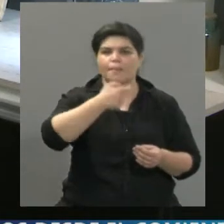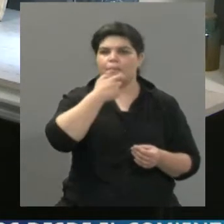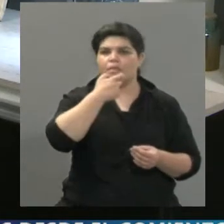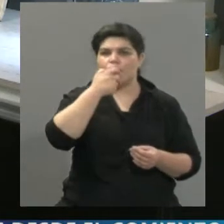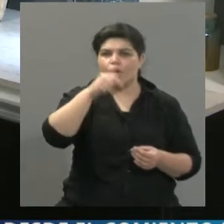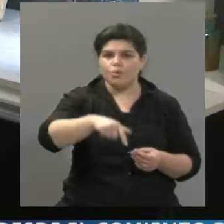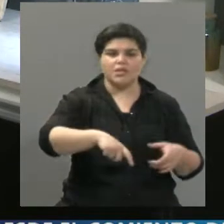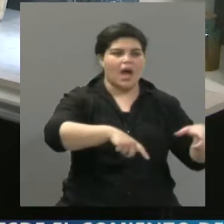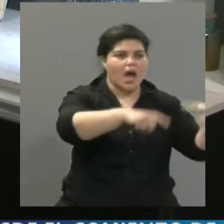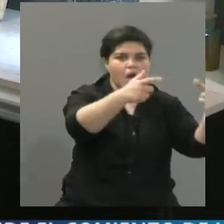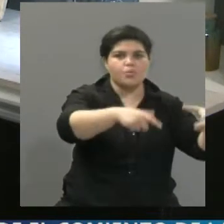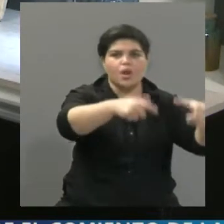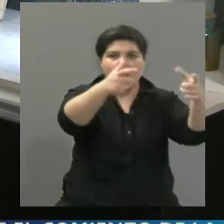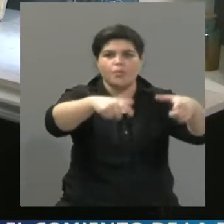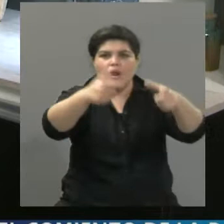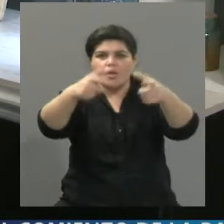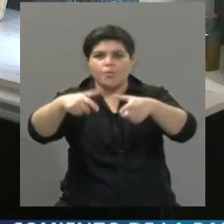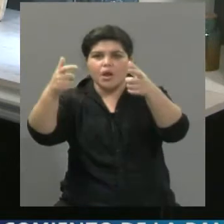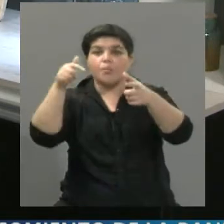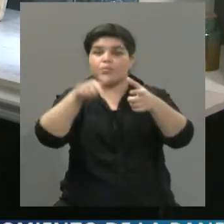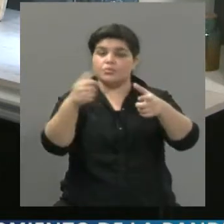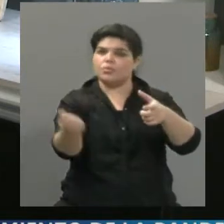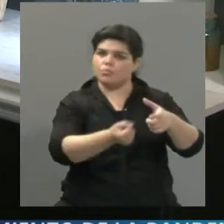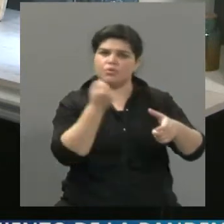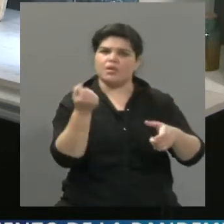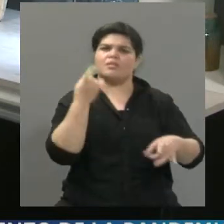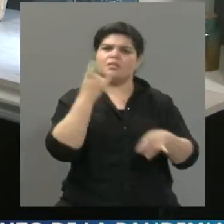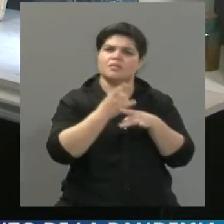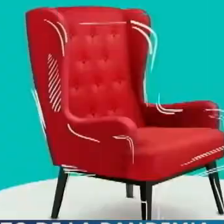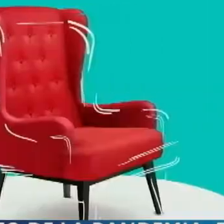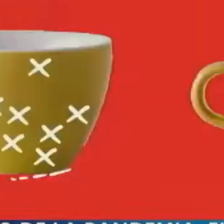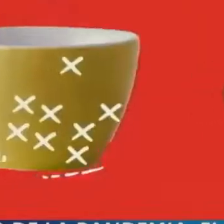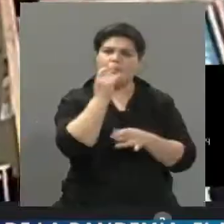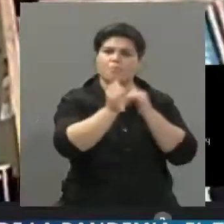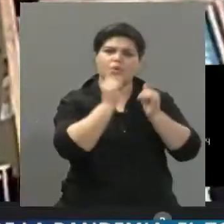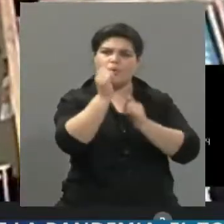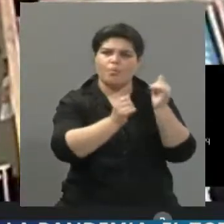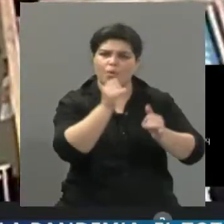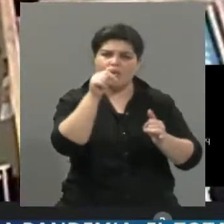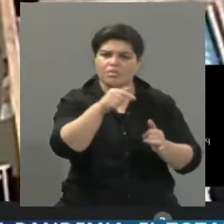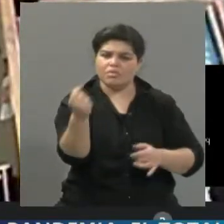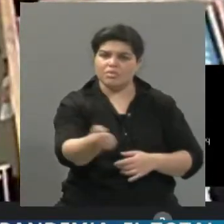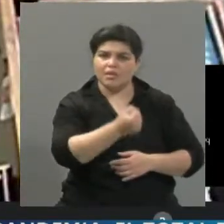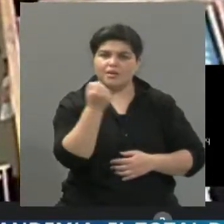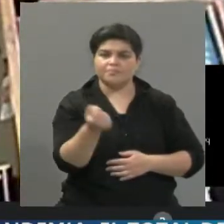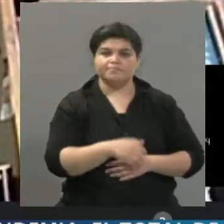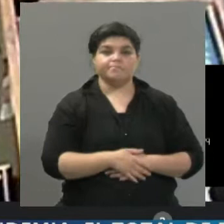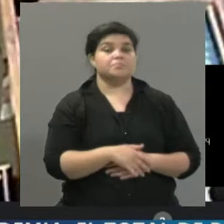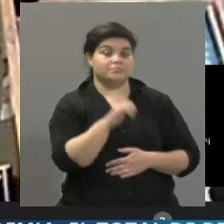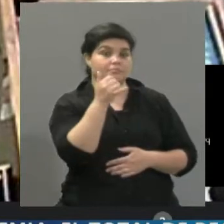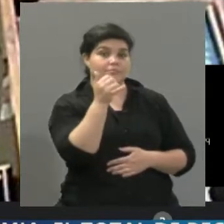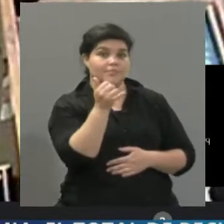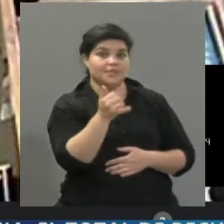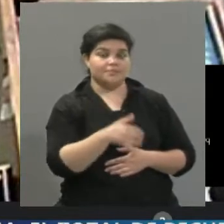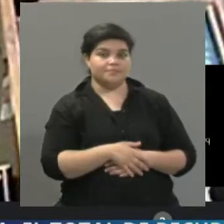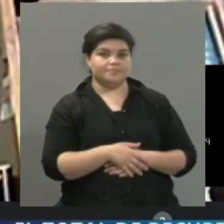que me parece que es algo de lo que tenemos que hablar de manera constante. Ya lo creo que sí. Exactamente.